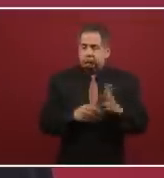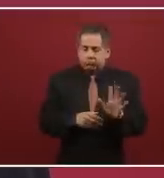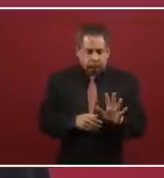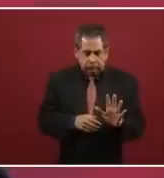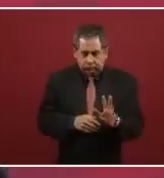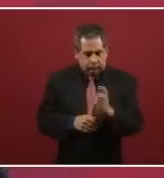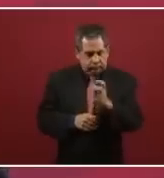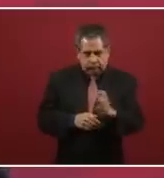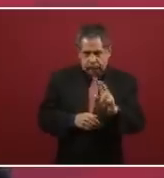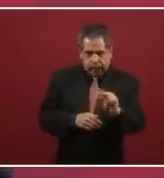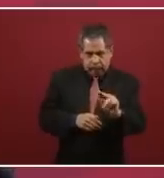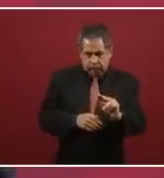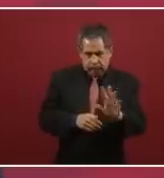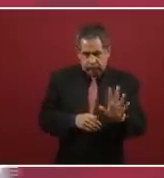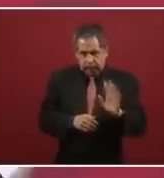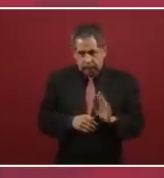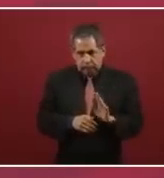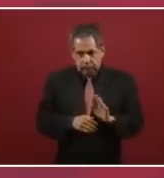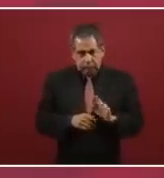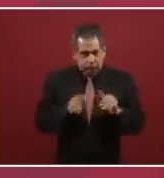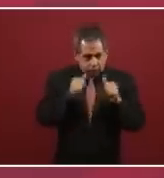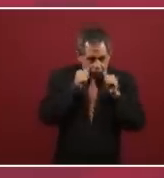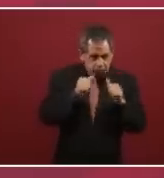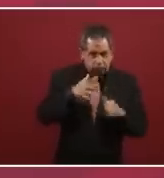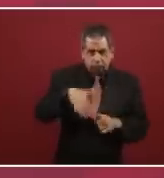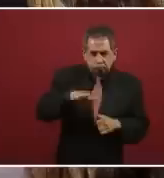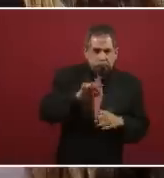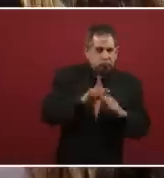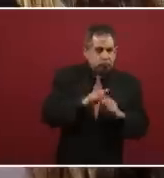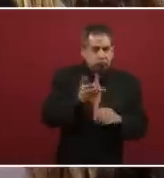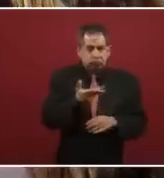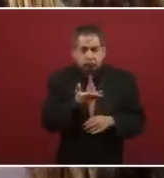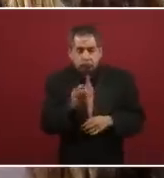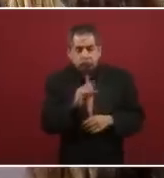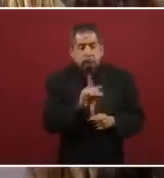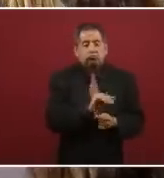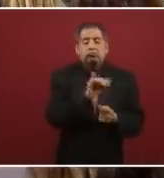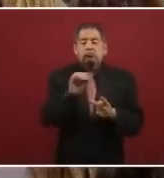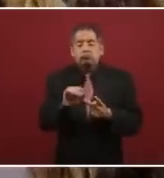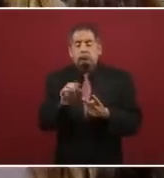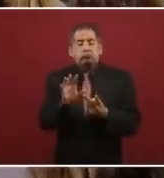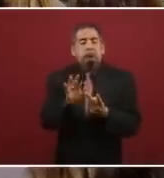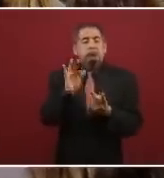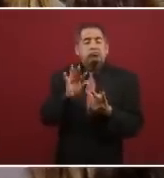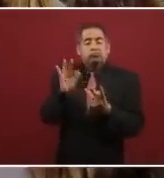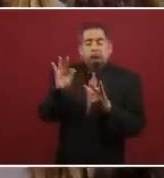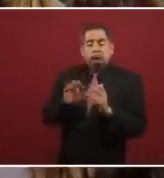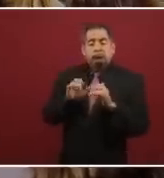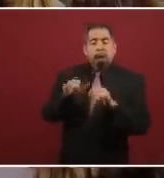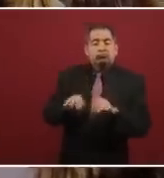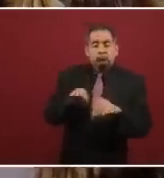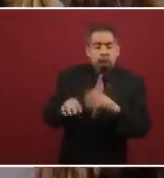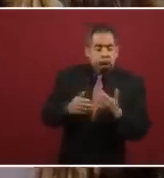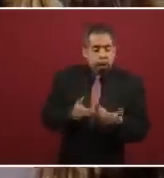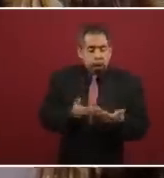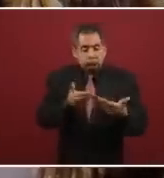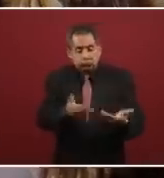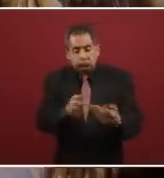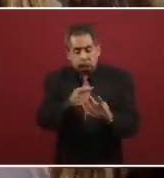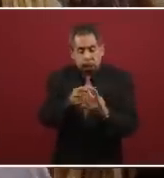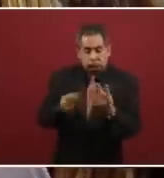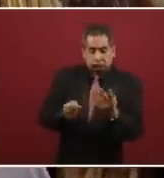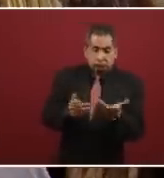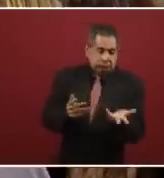Eso no. O sea, tenemos que buscar la forma de darles opciones, de darles